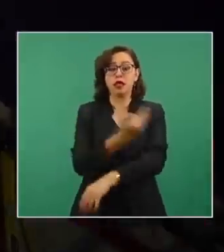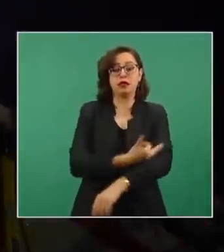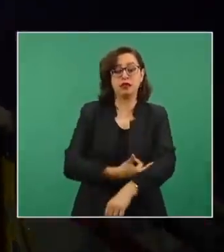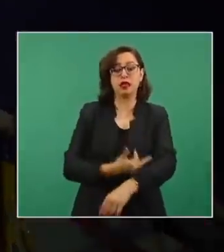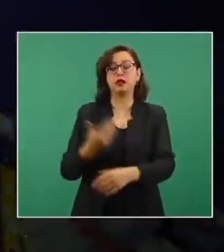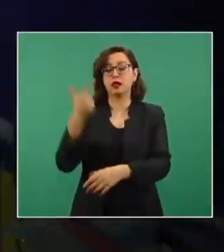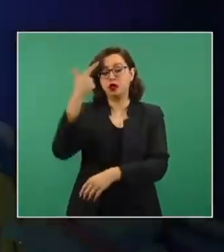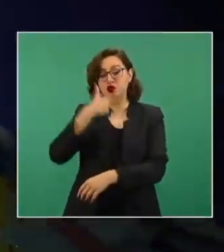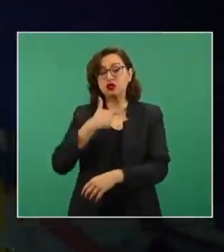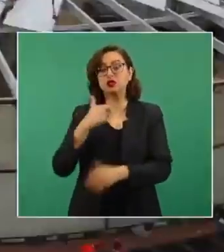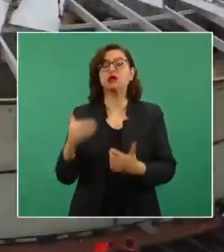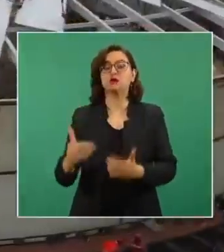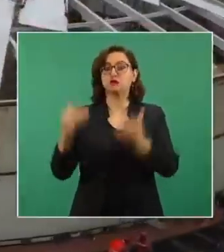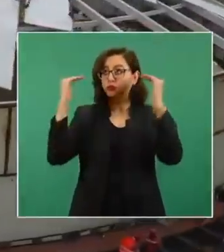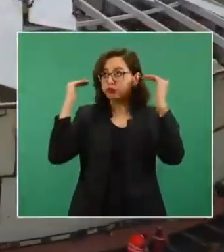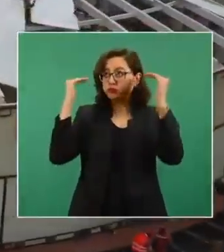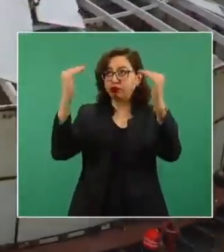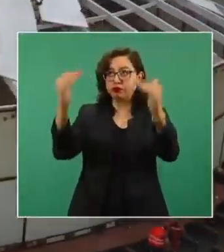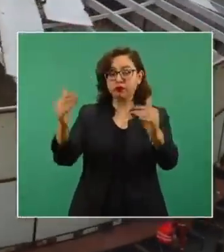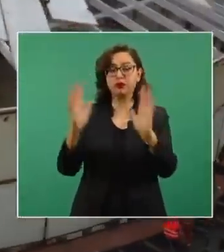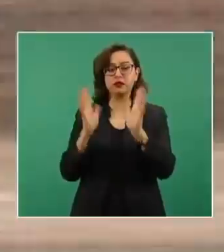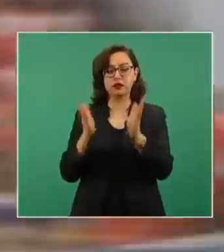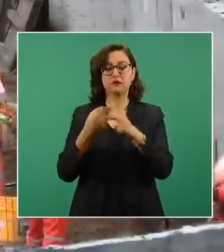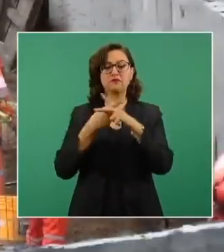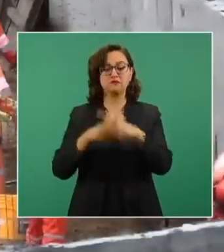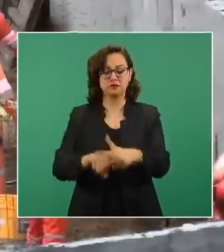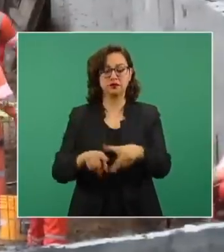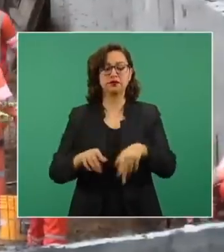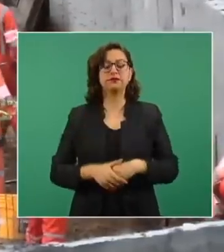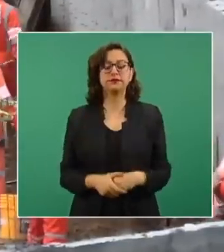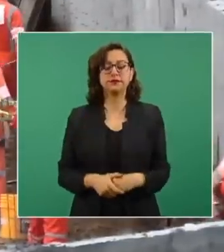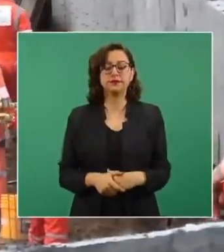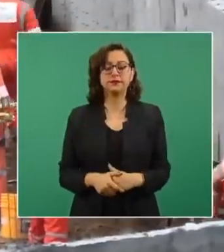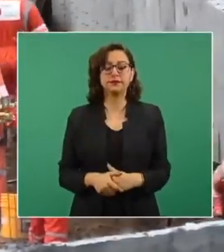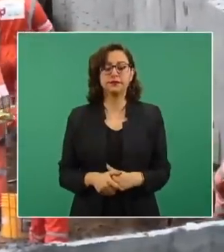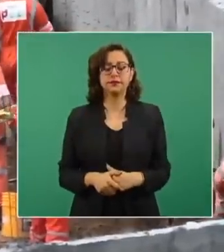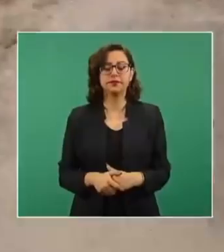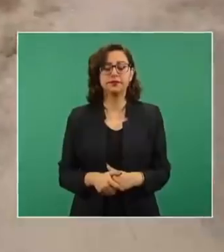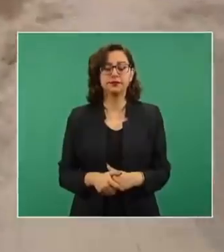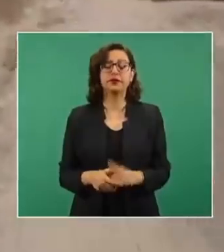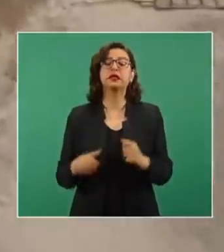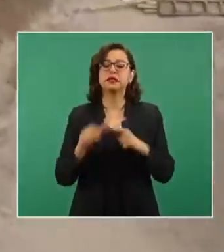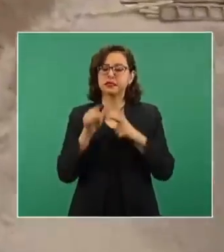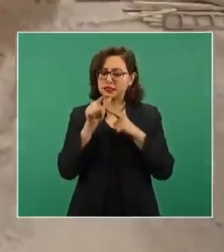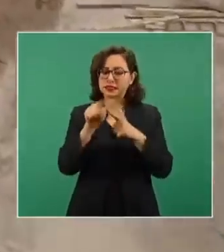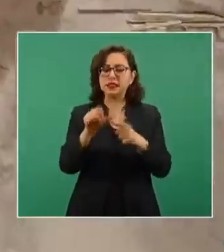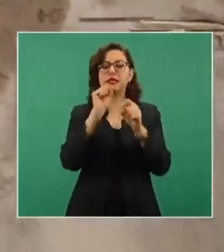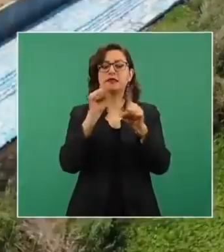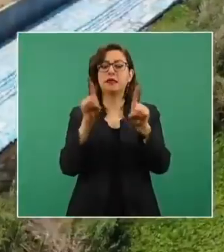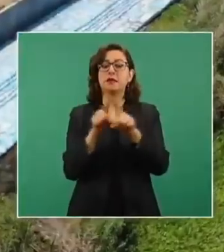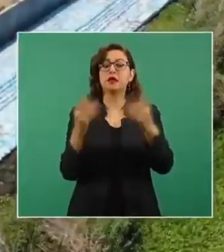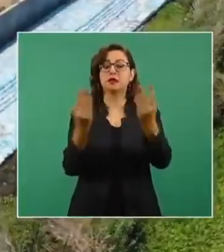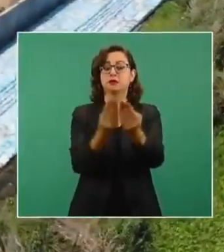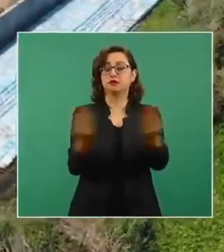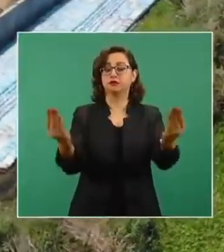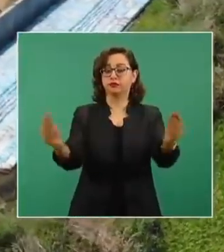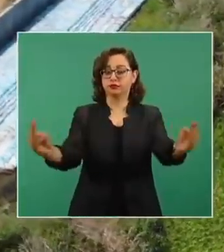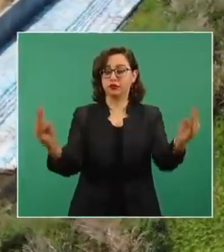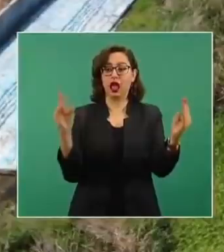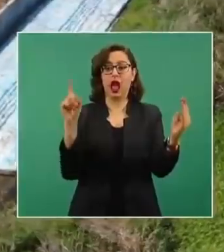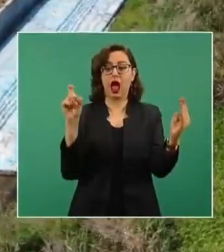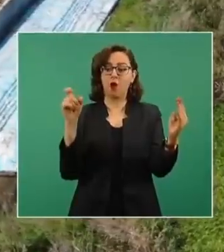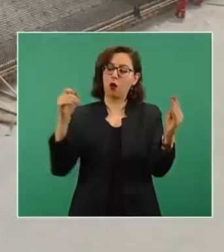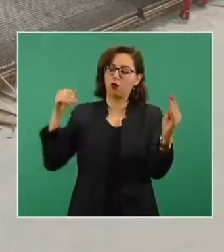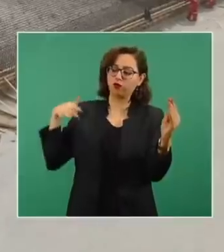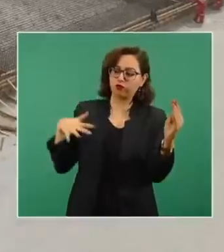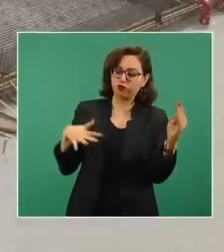fondo, soldadura de anillos y montaje de placa de domo. En los trabajos de integración, continúan los trabajos en el muro de contención en la zona de acueducto del